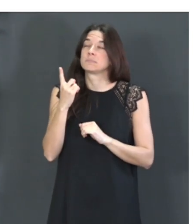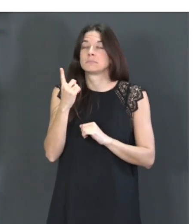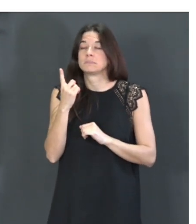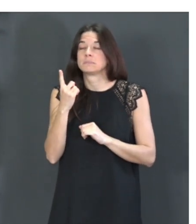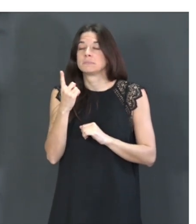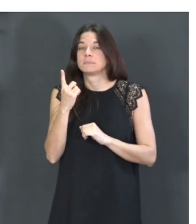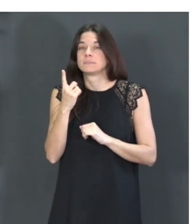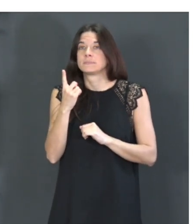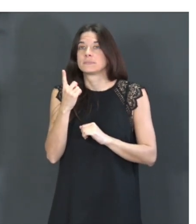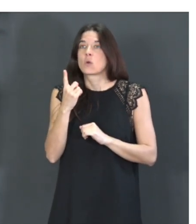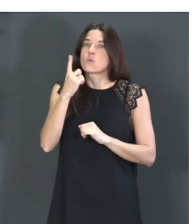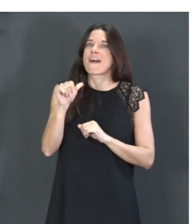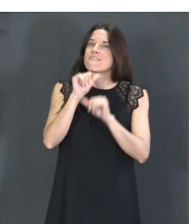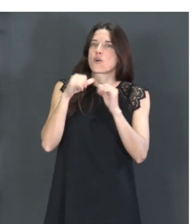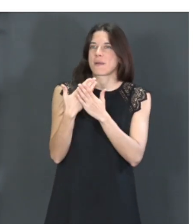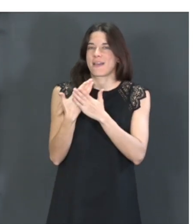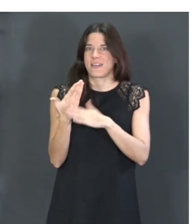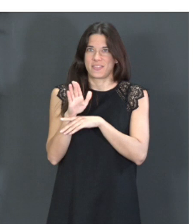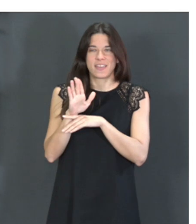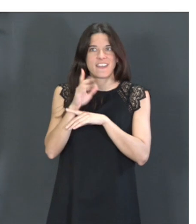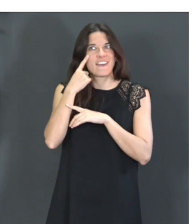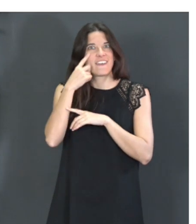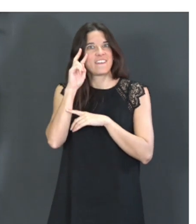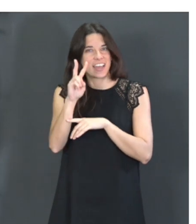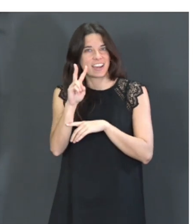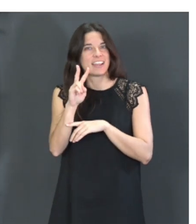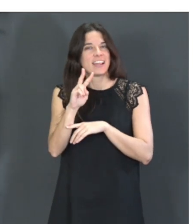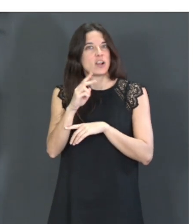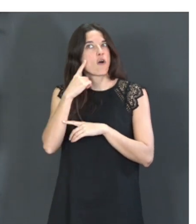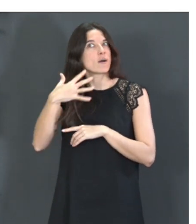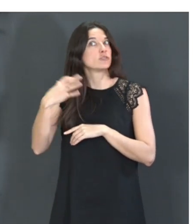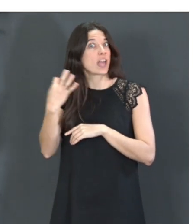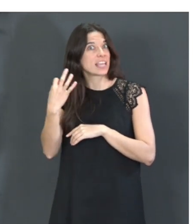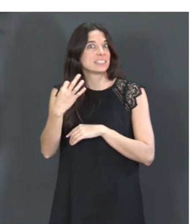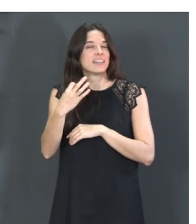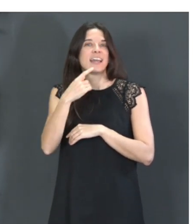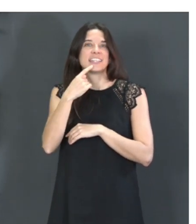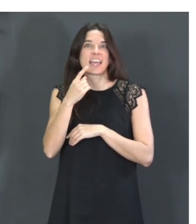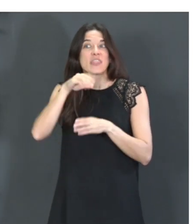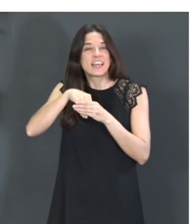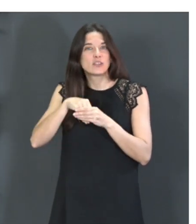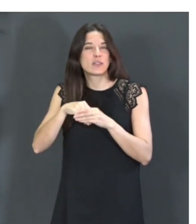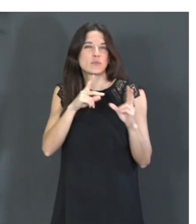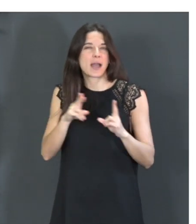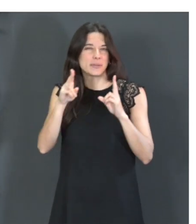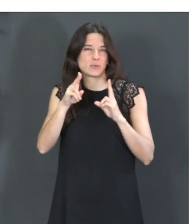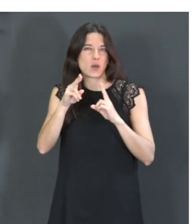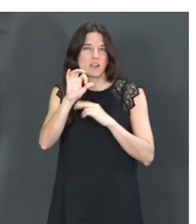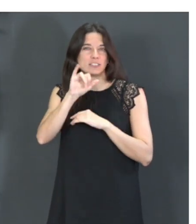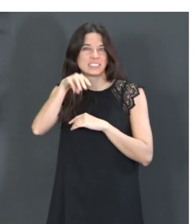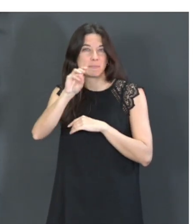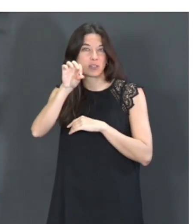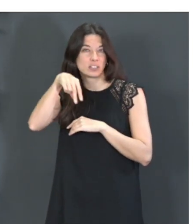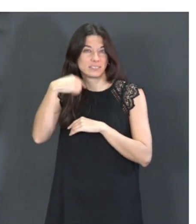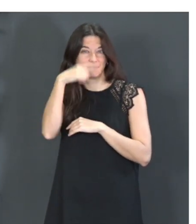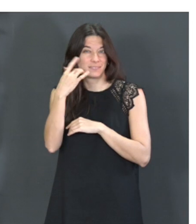lo popular que es Paro es que ha salido en un capítulo de Los Simpson, y eso ya parece que te sitúa